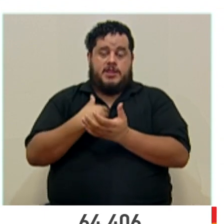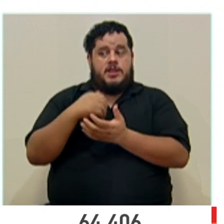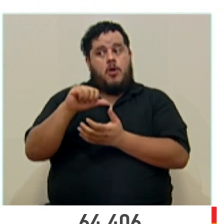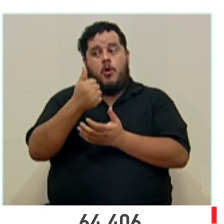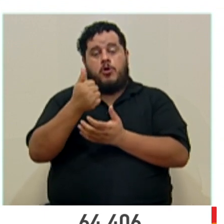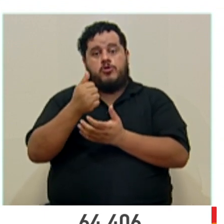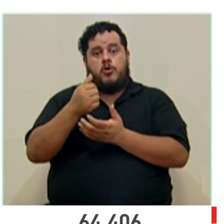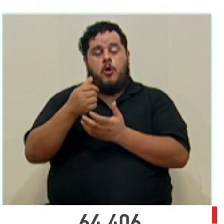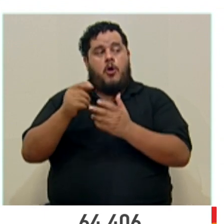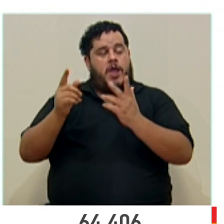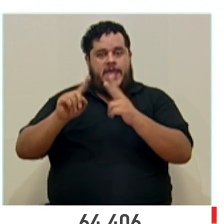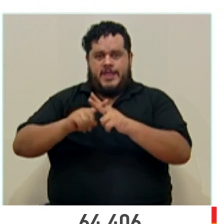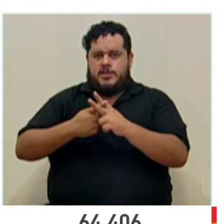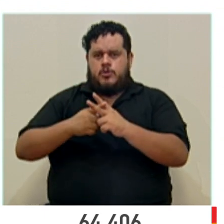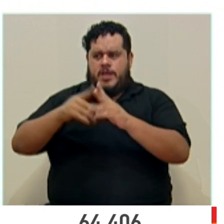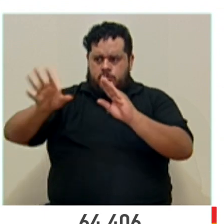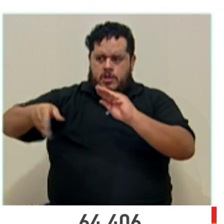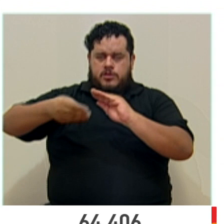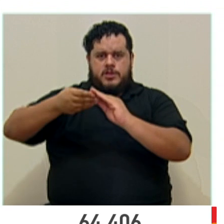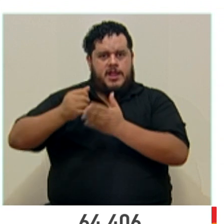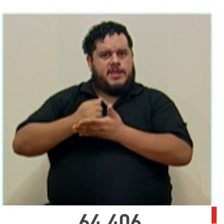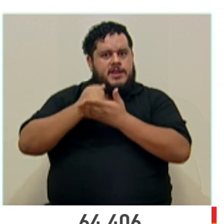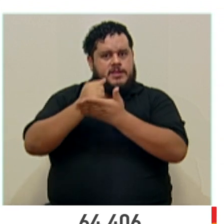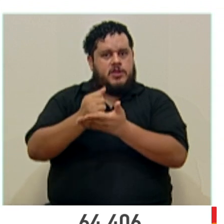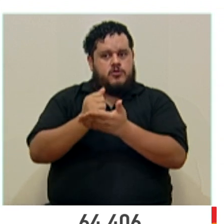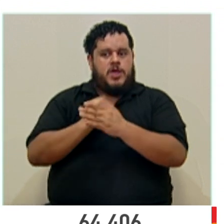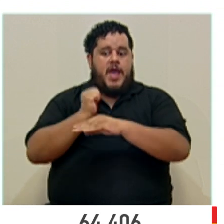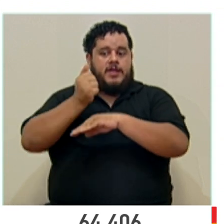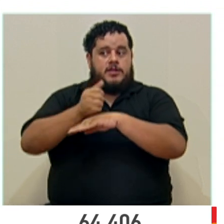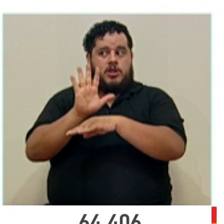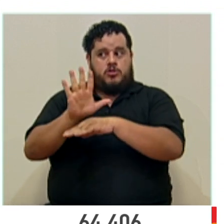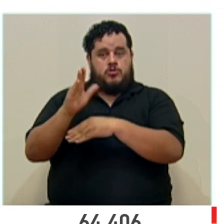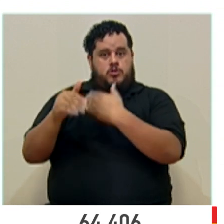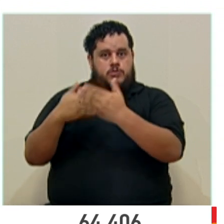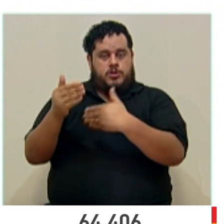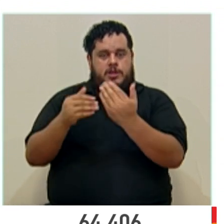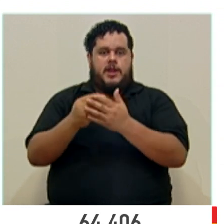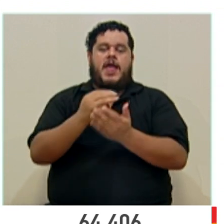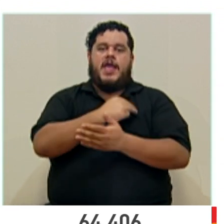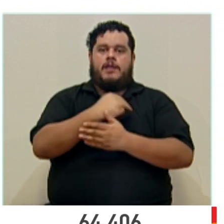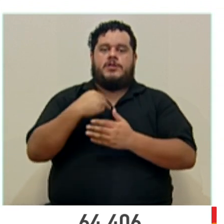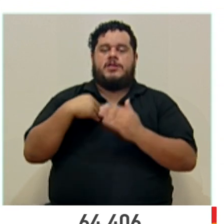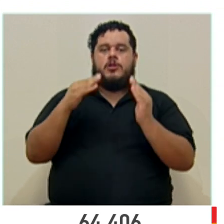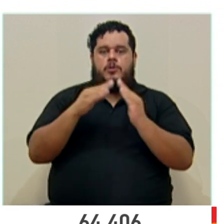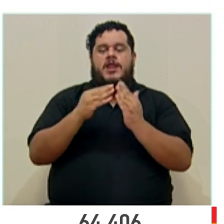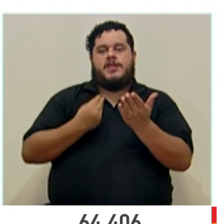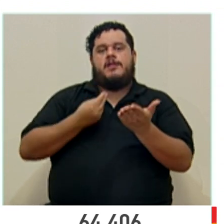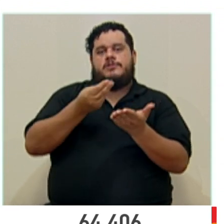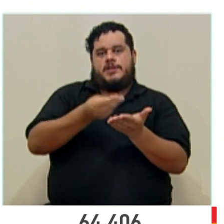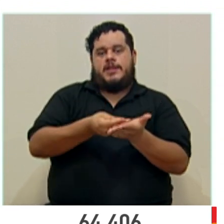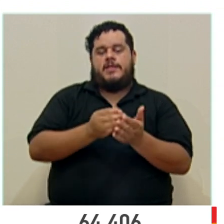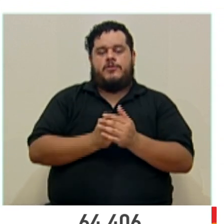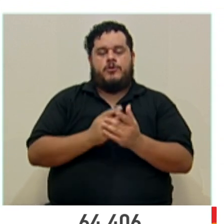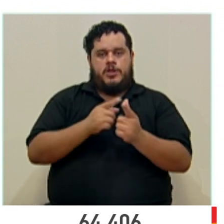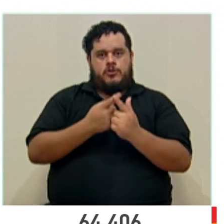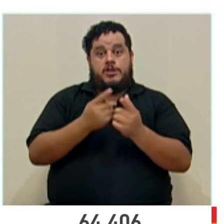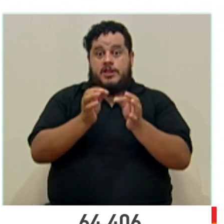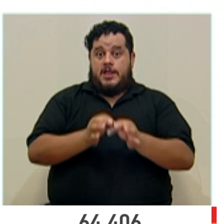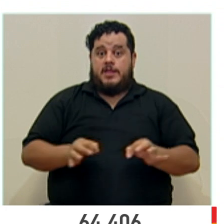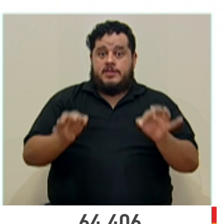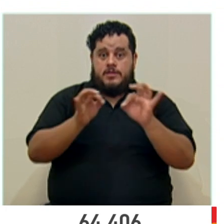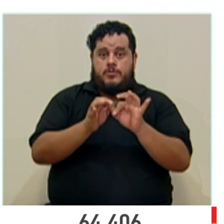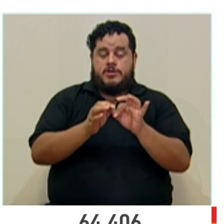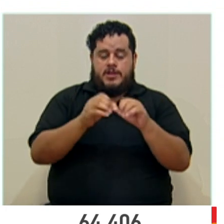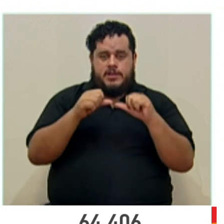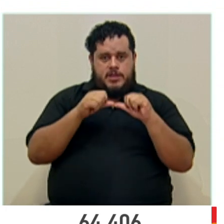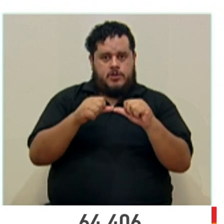instrumento adicional que les ayude a definir sus protocolos, el Ministerio de Vivienda lo estará aportando. Entonces es importante